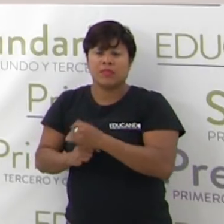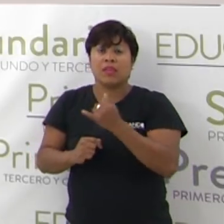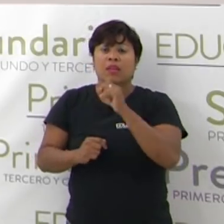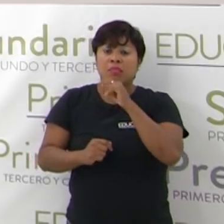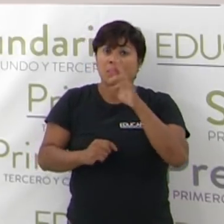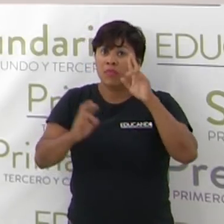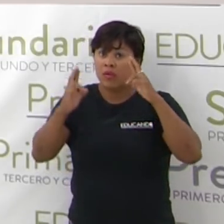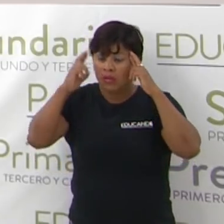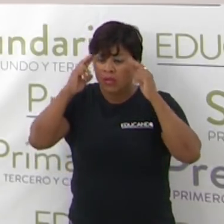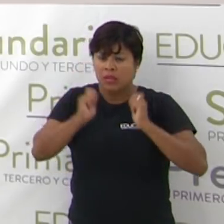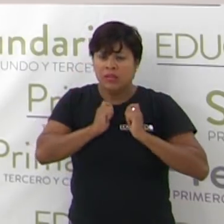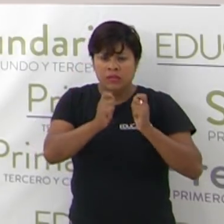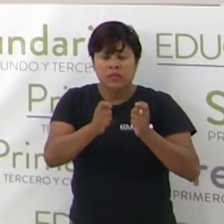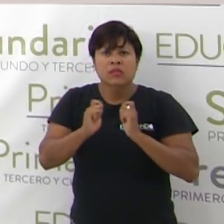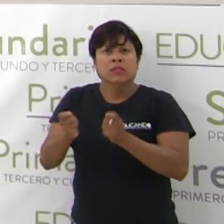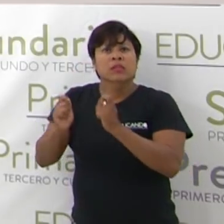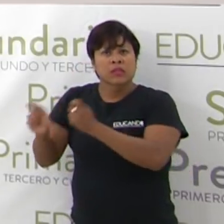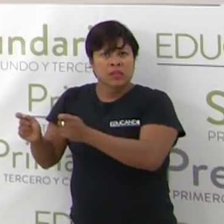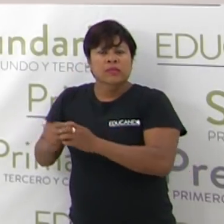rey daba, ¿sí?